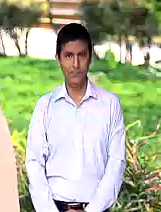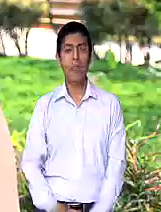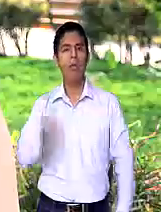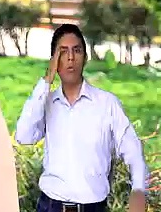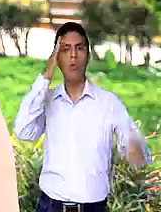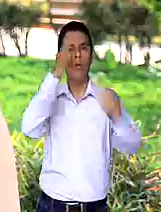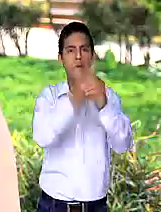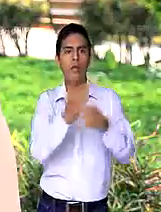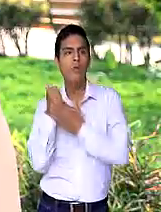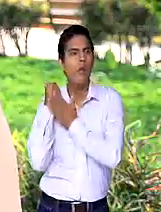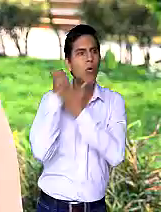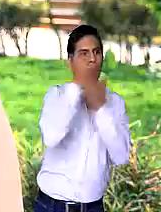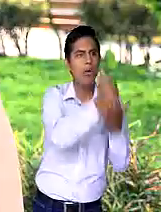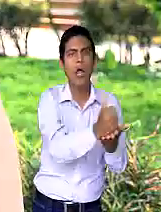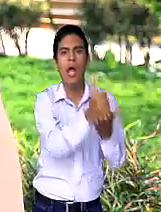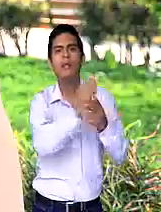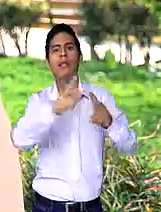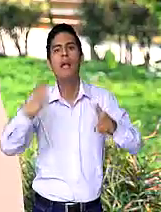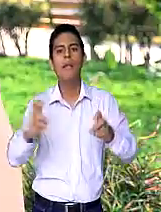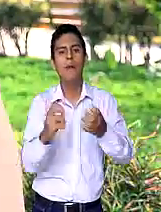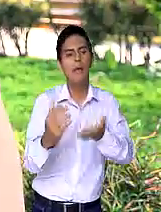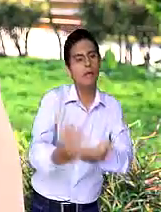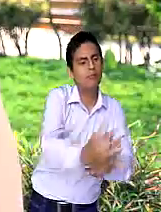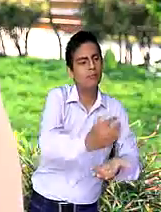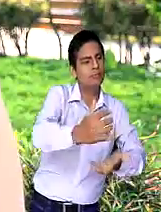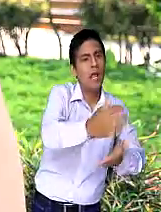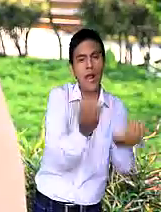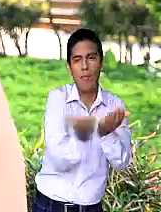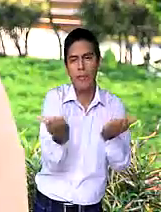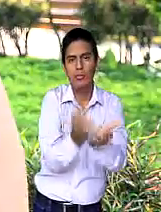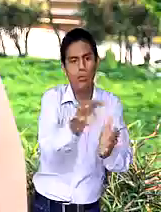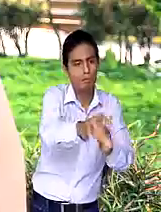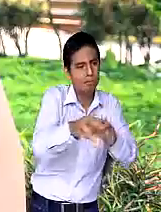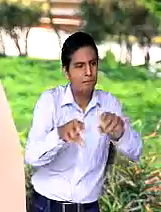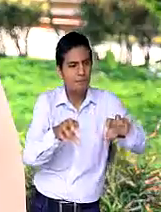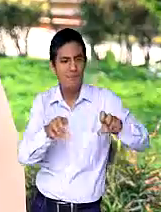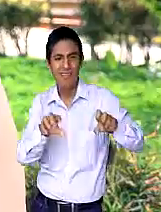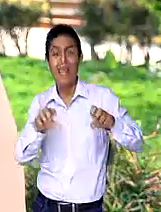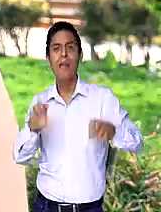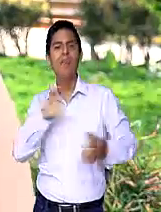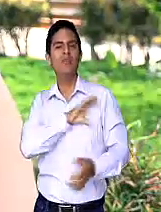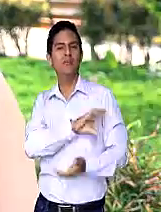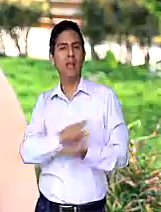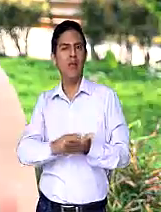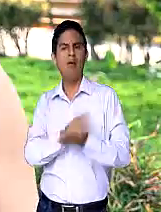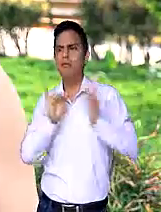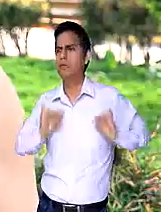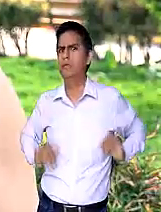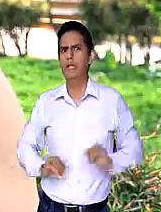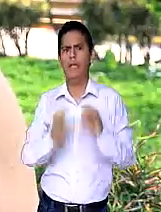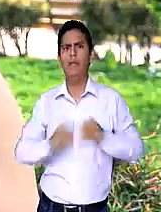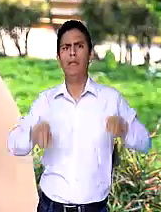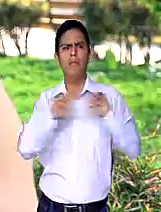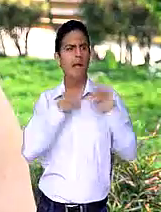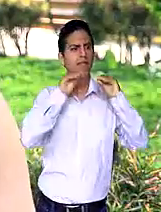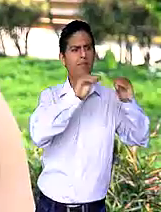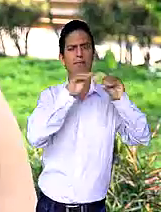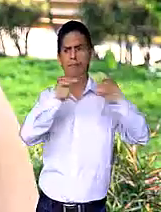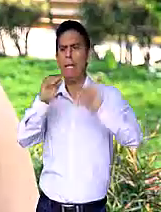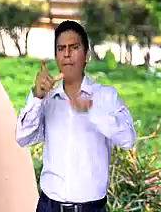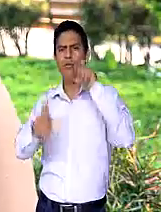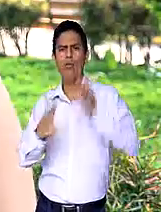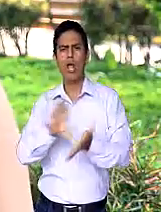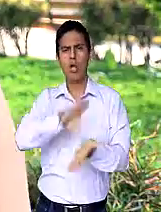Con el fin de sensibilizar la importancia del reciclaje en nuestro cantón, el municipio de Lago Agrio